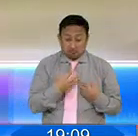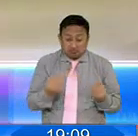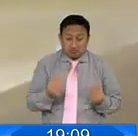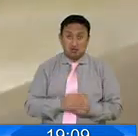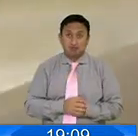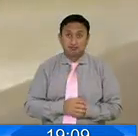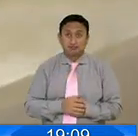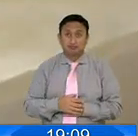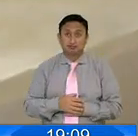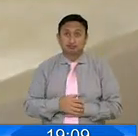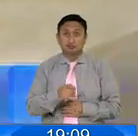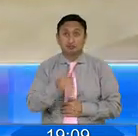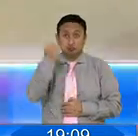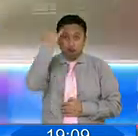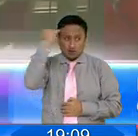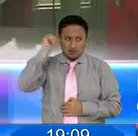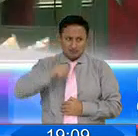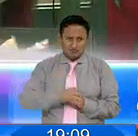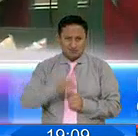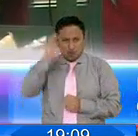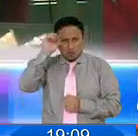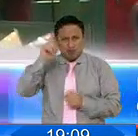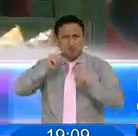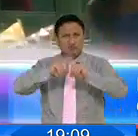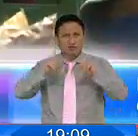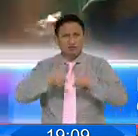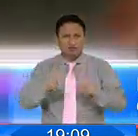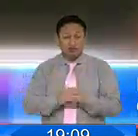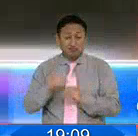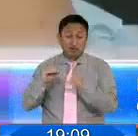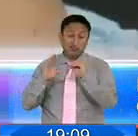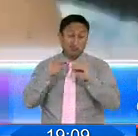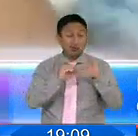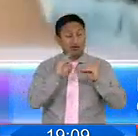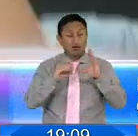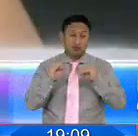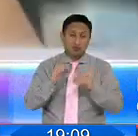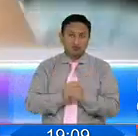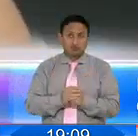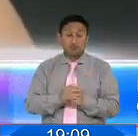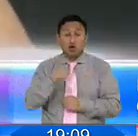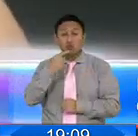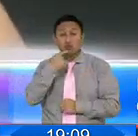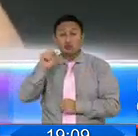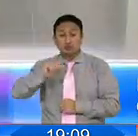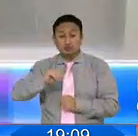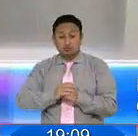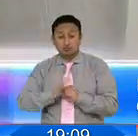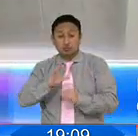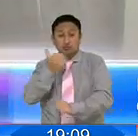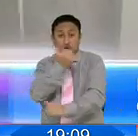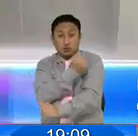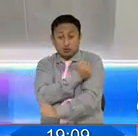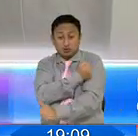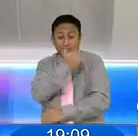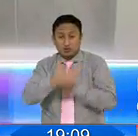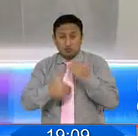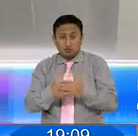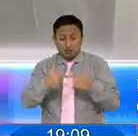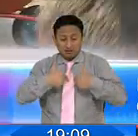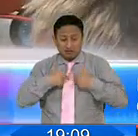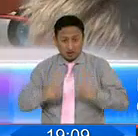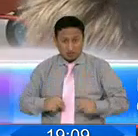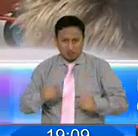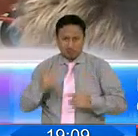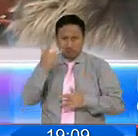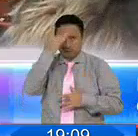esta idea, hay diversidad de criterios que se divulgan sin sustento. Algunos señalan que incluso la vacuna podría generar daños irreversibles a la salud. La